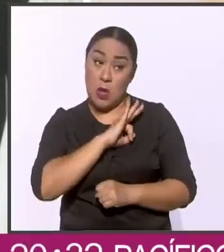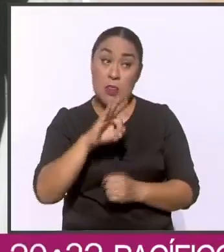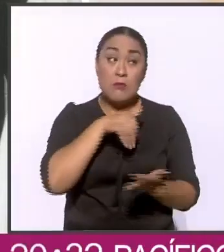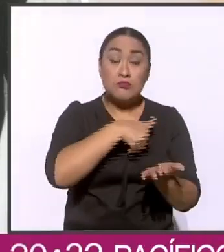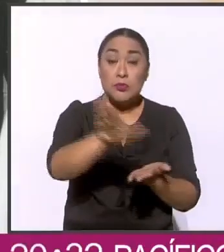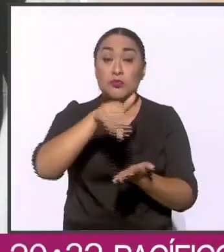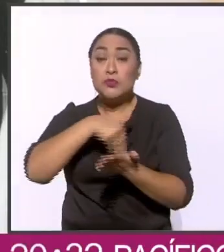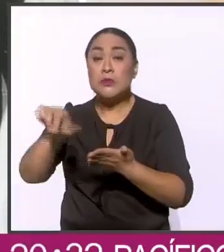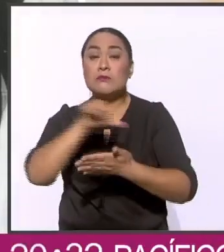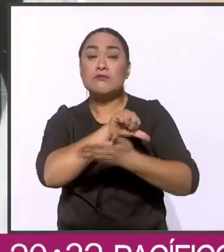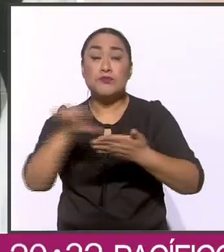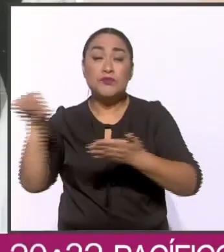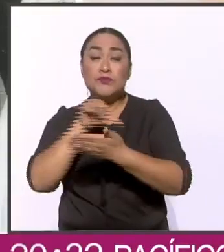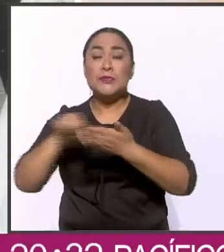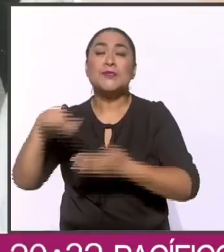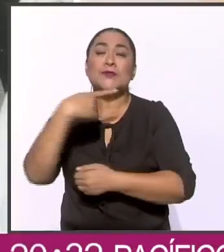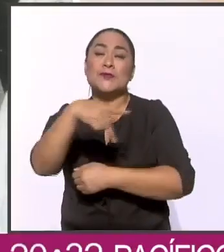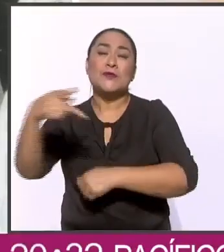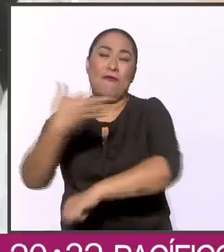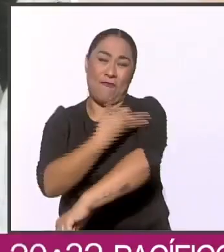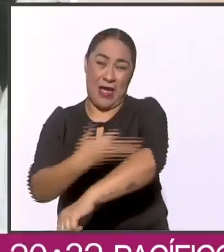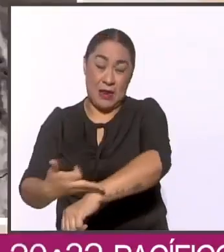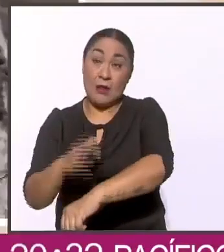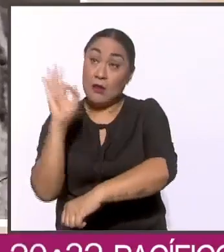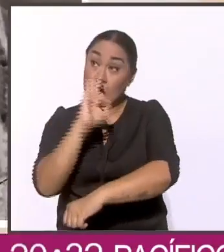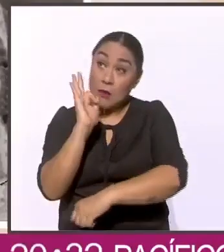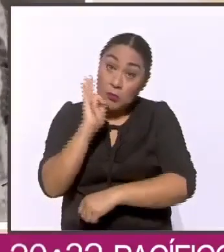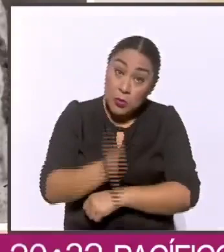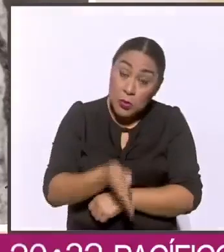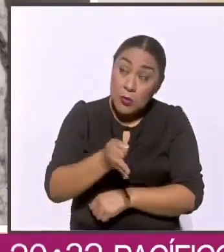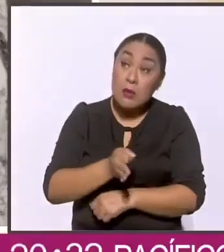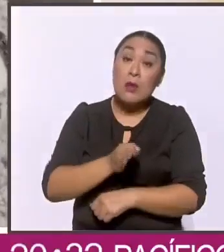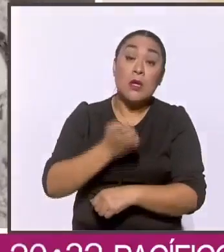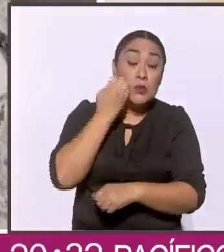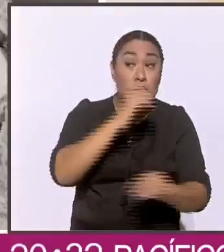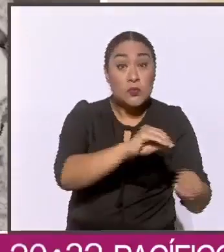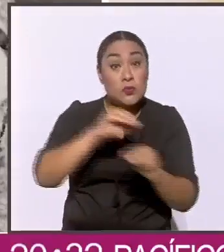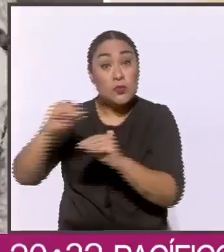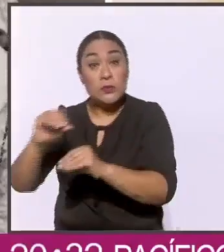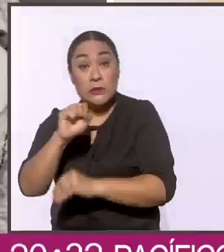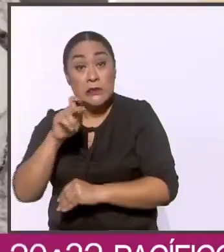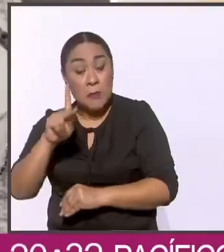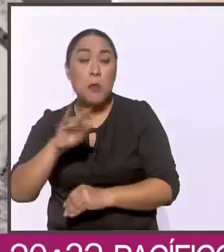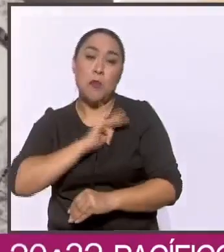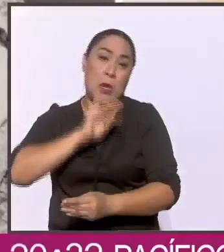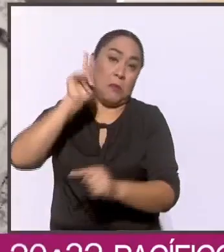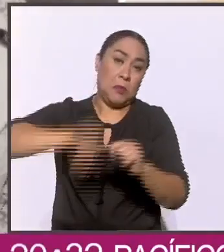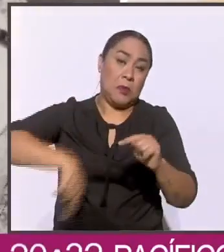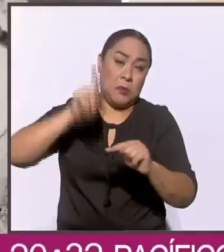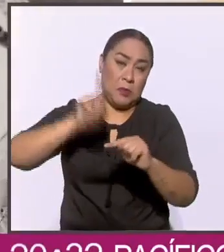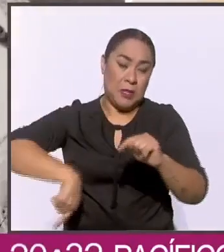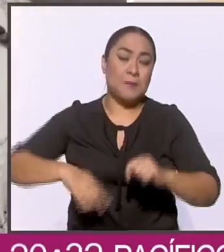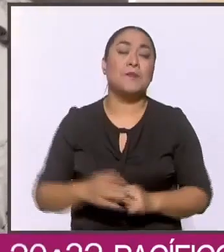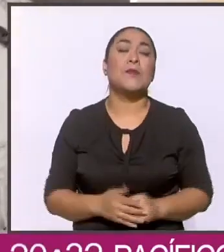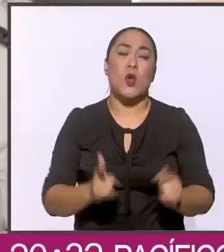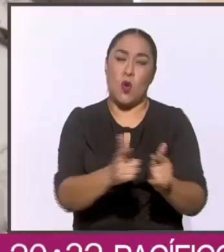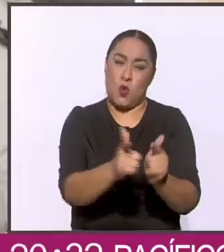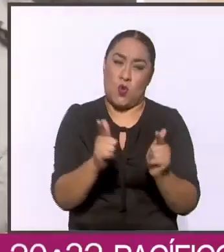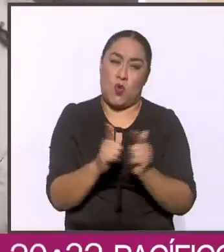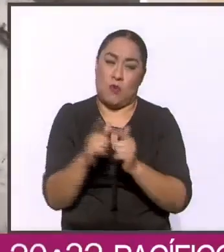a los padres de familia que enviaran a sus hijos a las escuelas socialistas. Los grupos